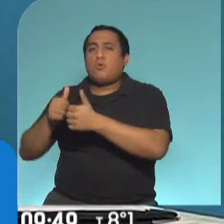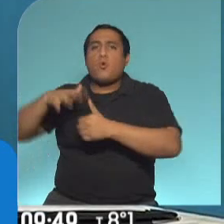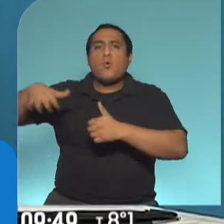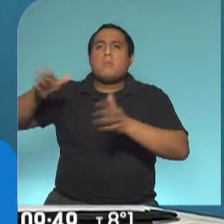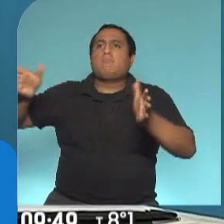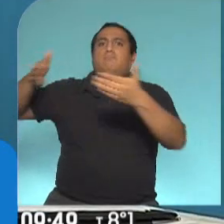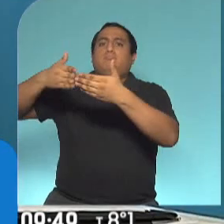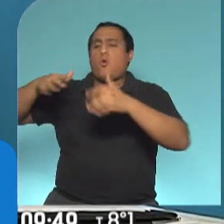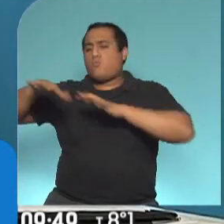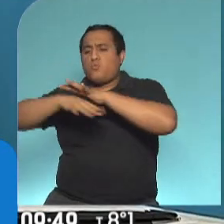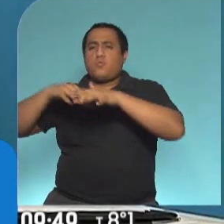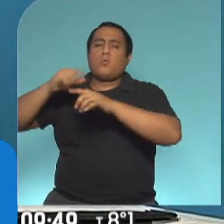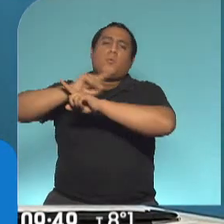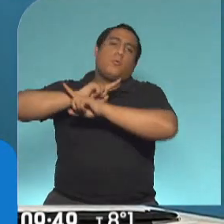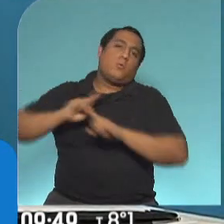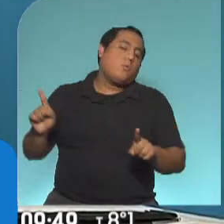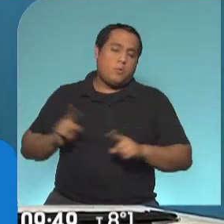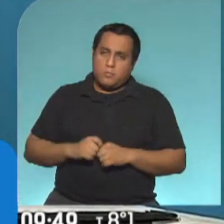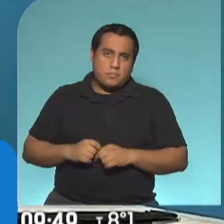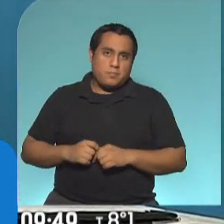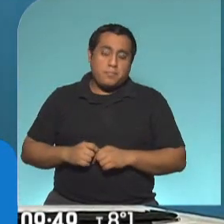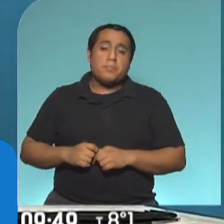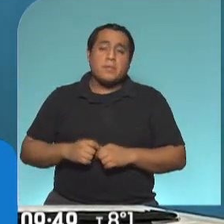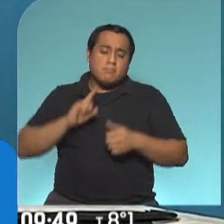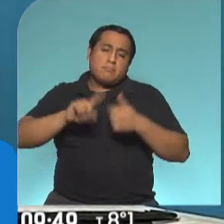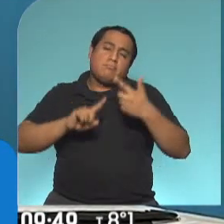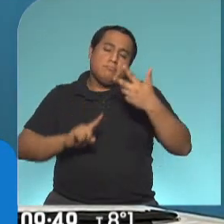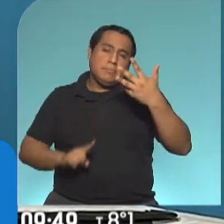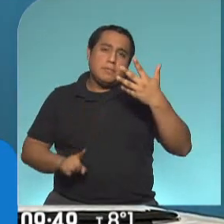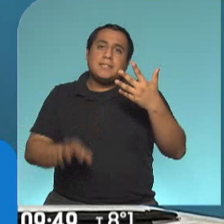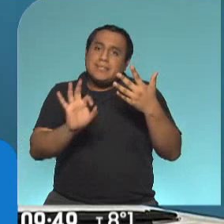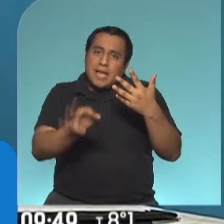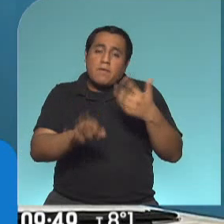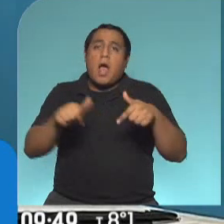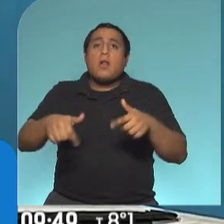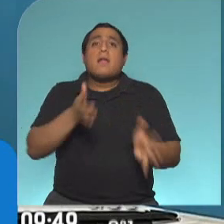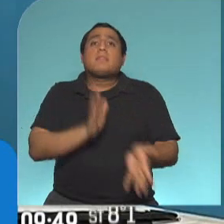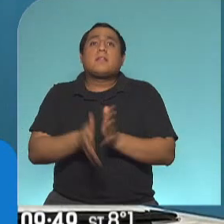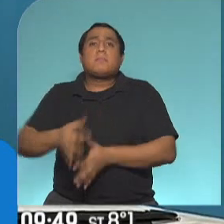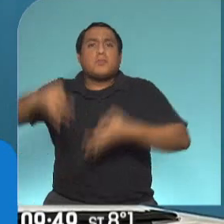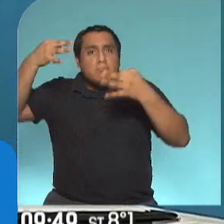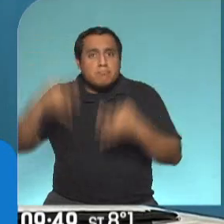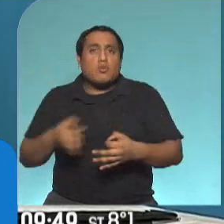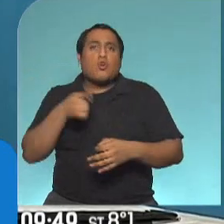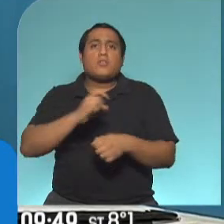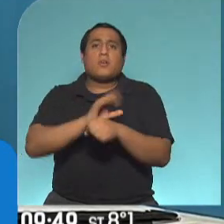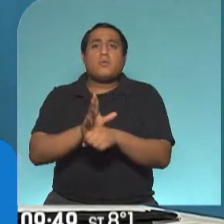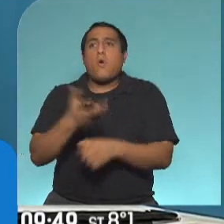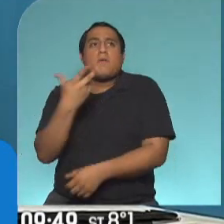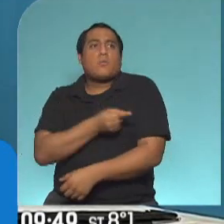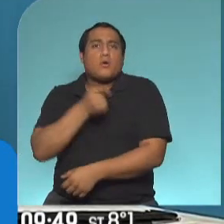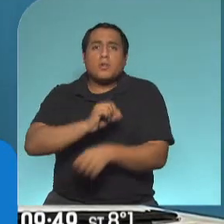etcétera sabemos que en este momento no tenemos un tratamiento eficaz ni una vacuna